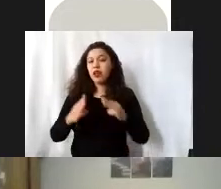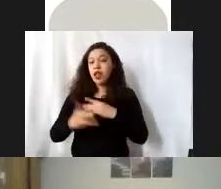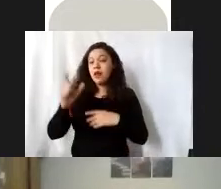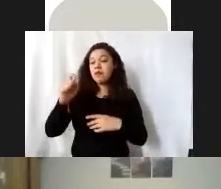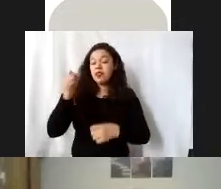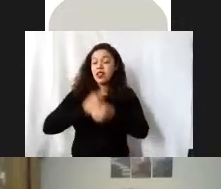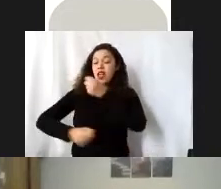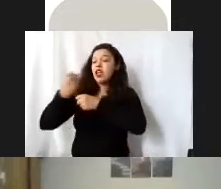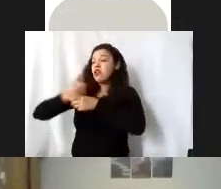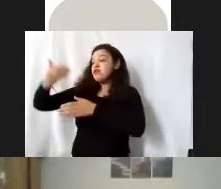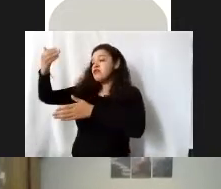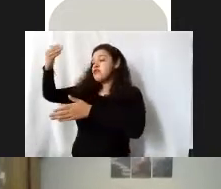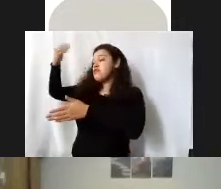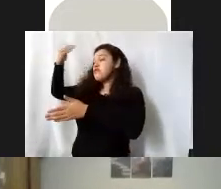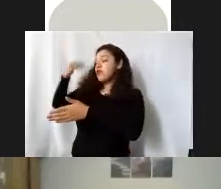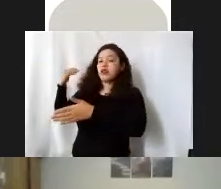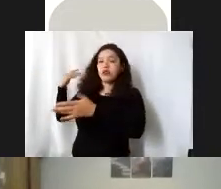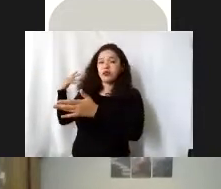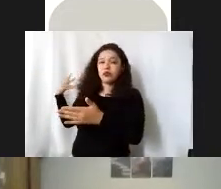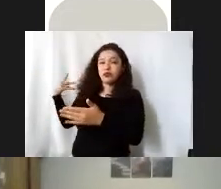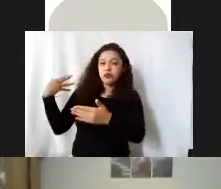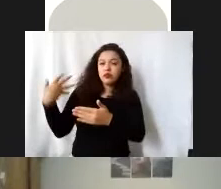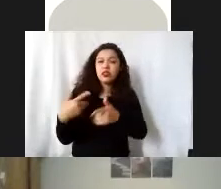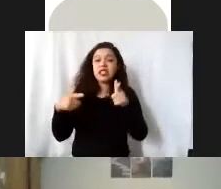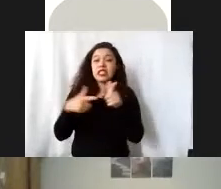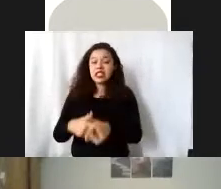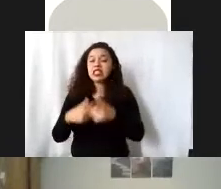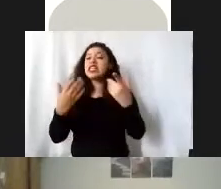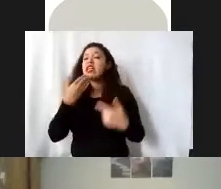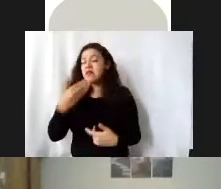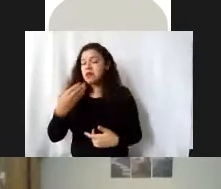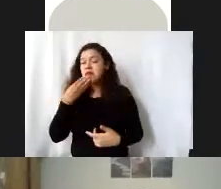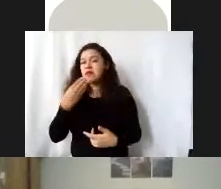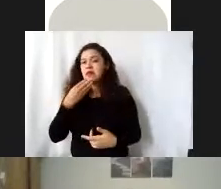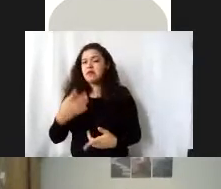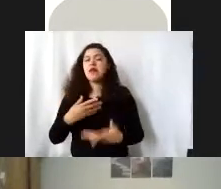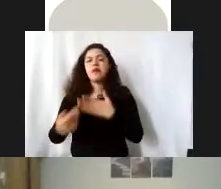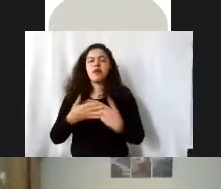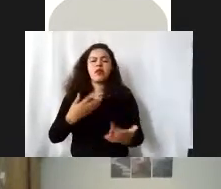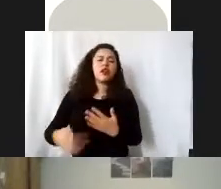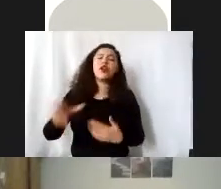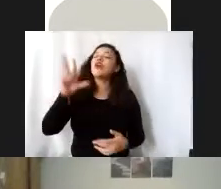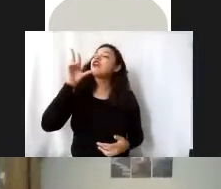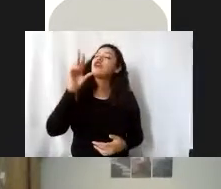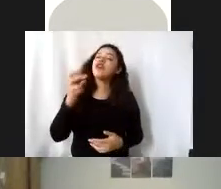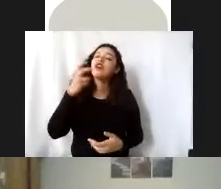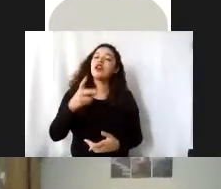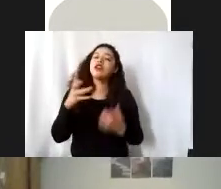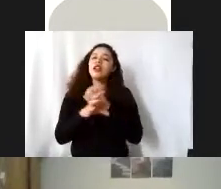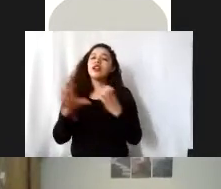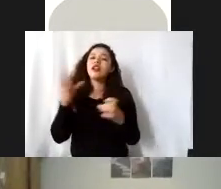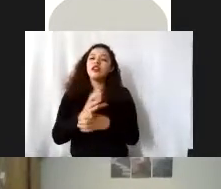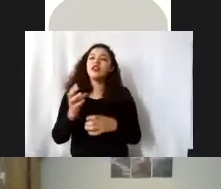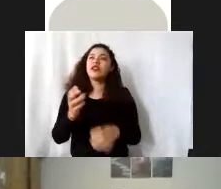años decir que está vigente ahorita. Y creo que esa es una de las cuestiones que también en